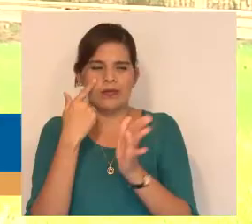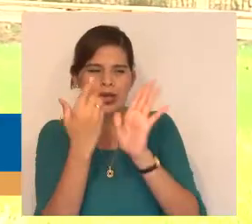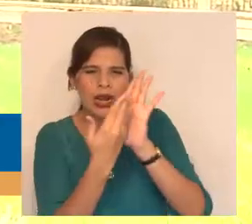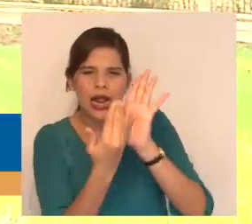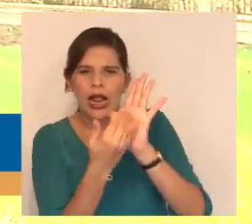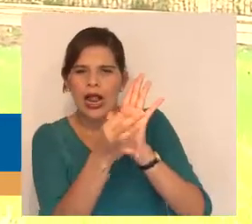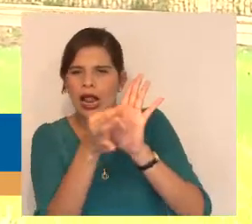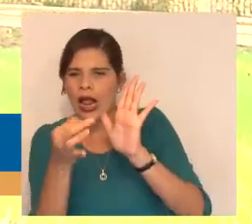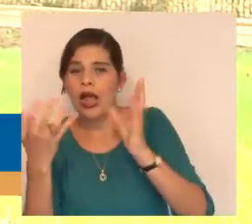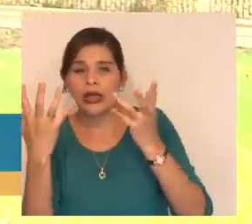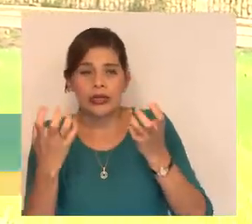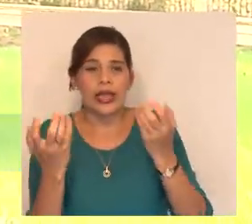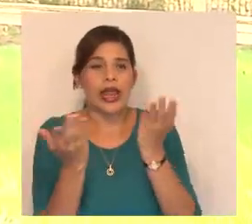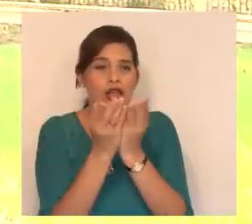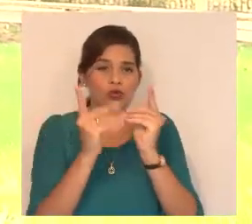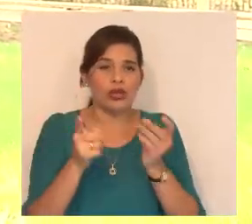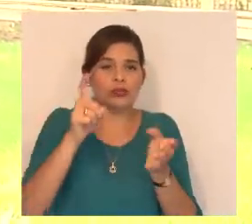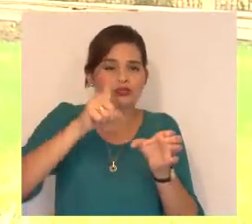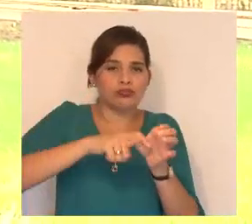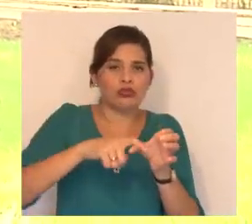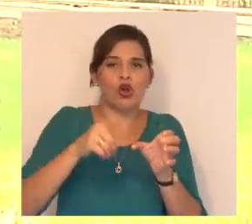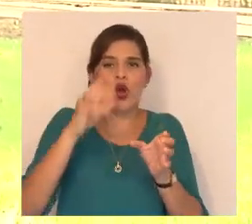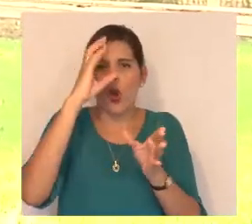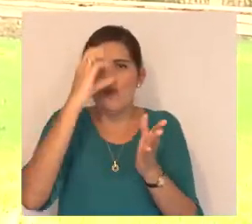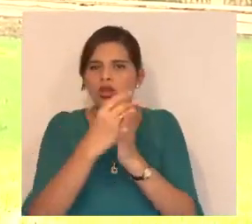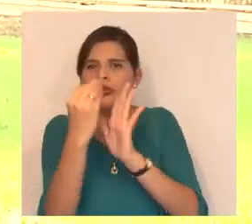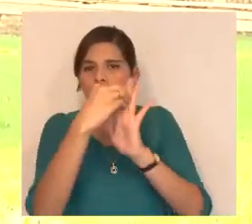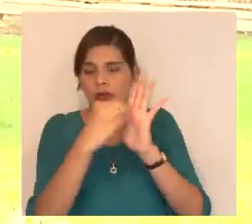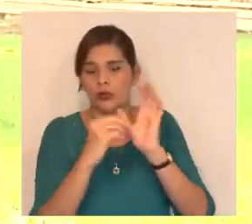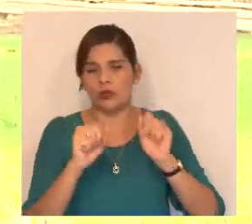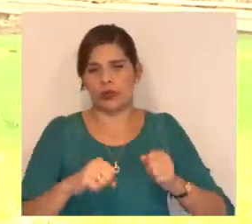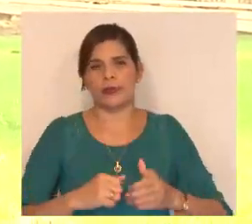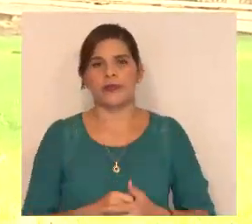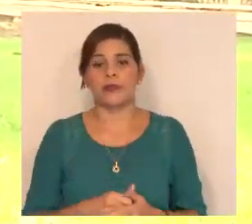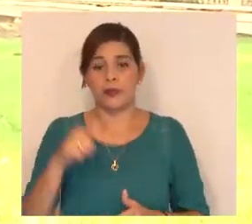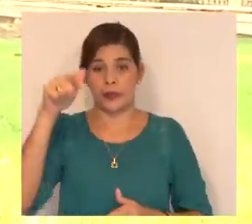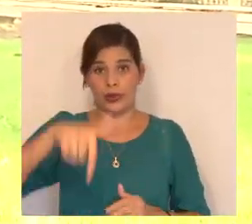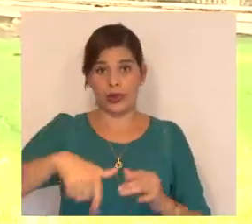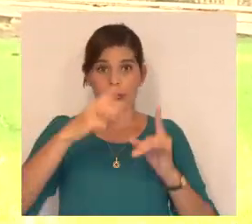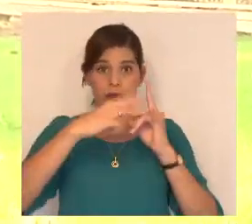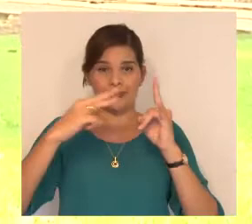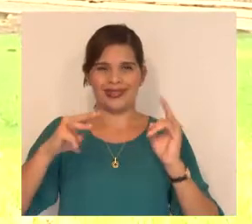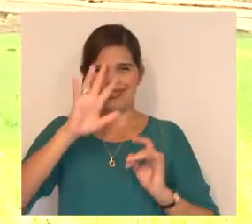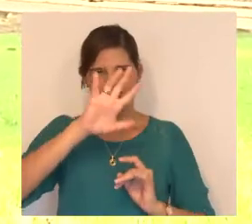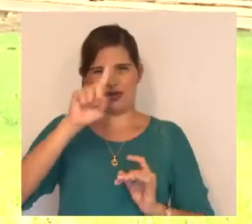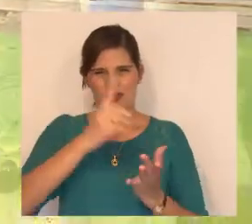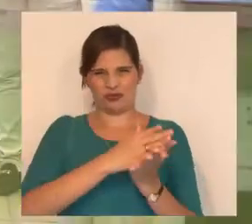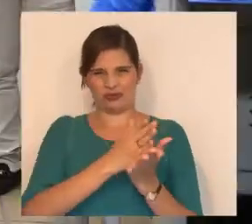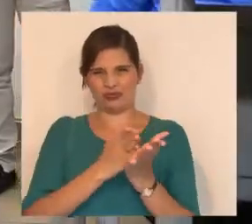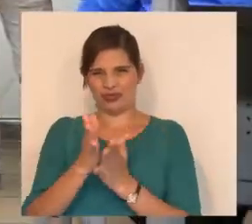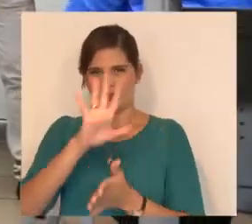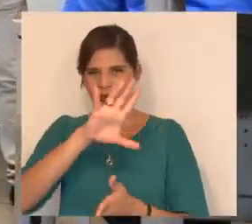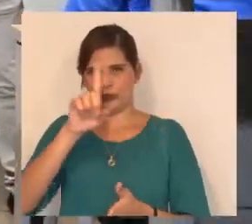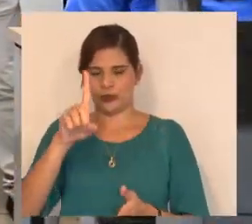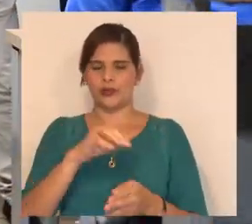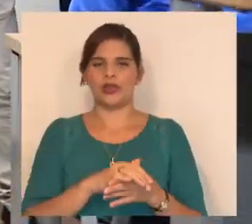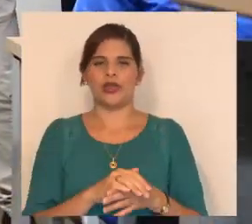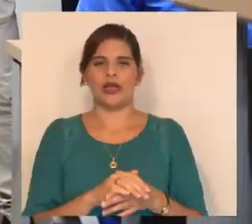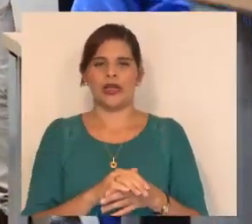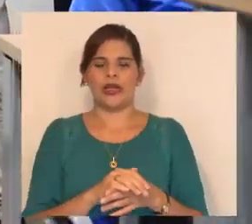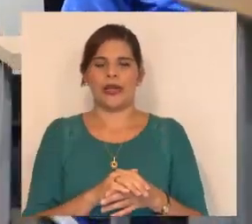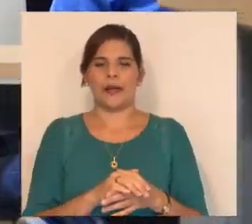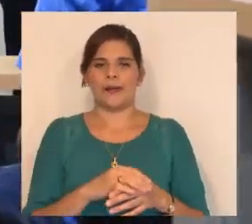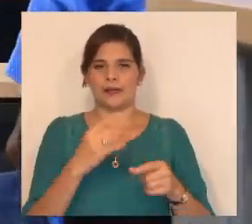diferentes espacios, tomarnos diferentes espacios de la universidad para que todos los estudiantes demos nuestra opinión. Los estudiantes de los